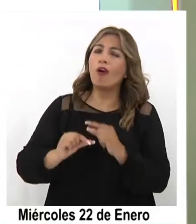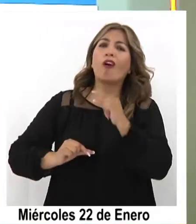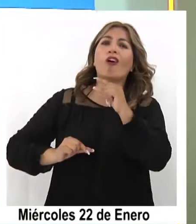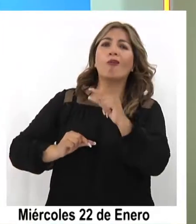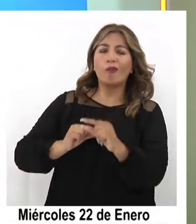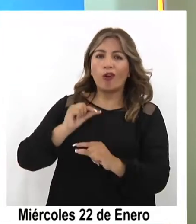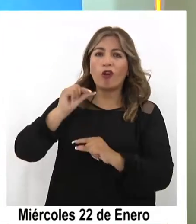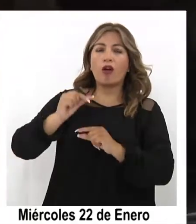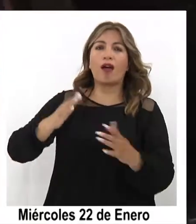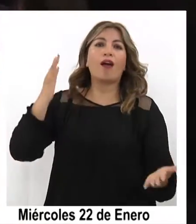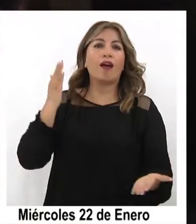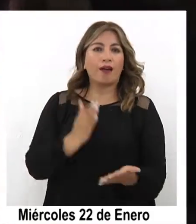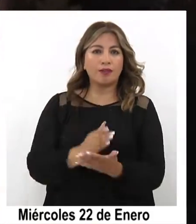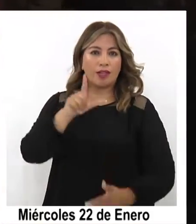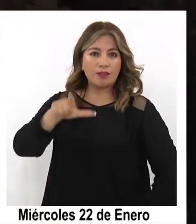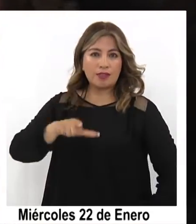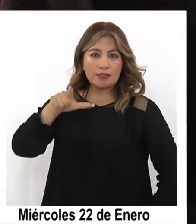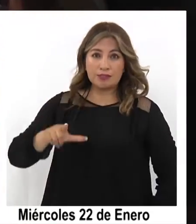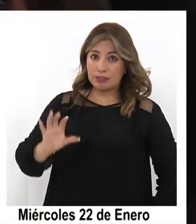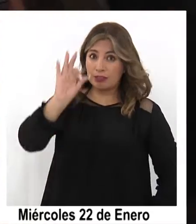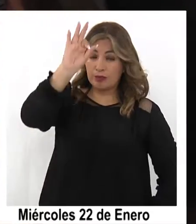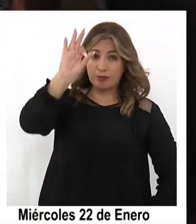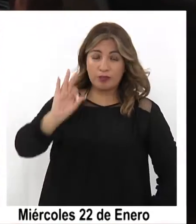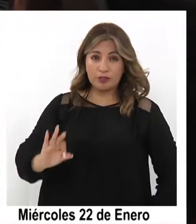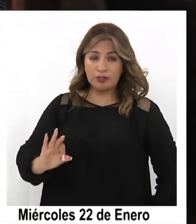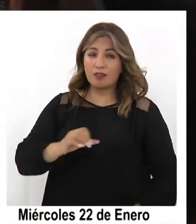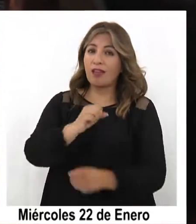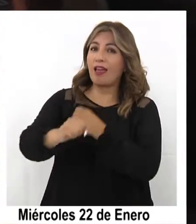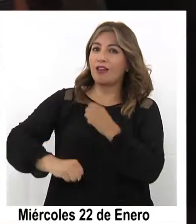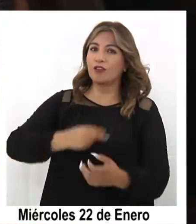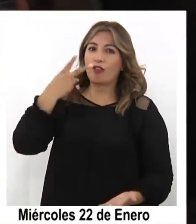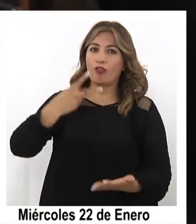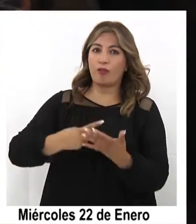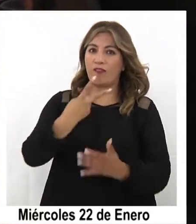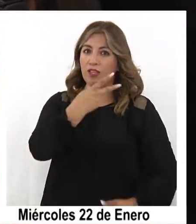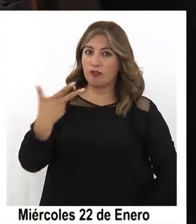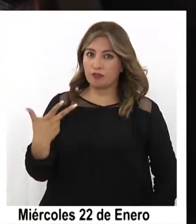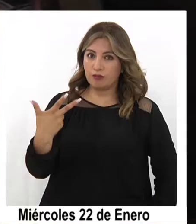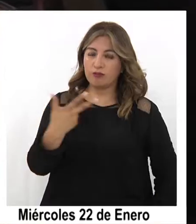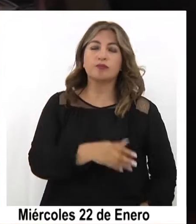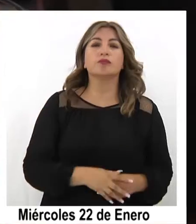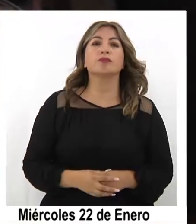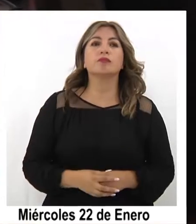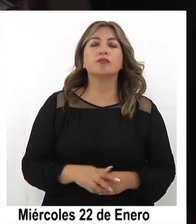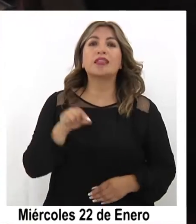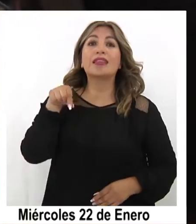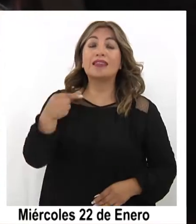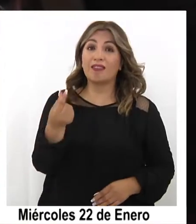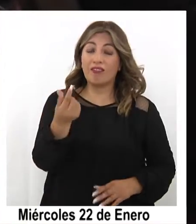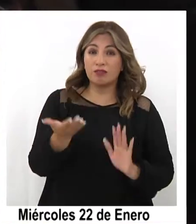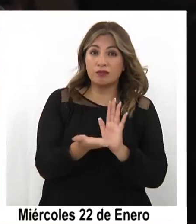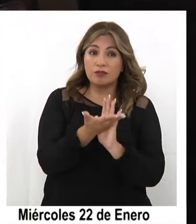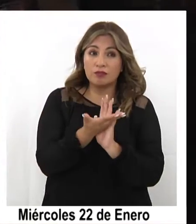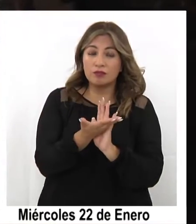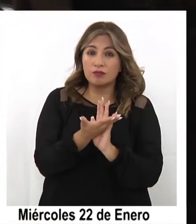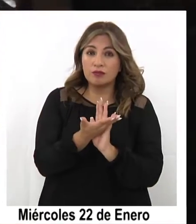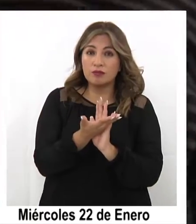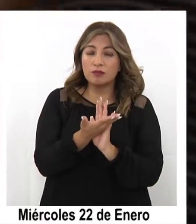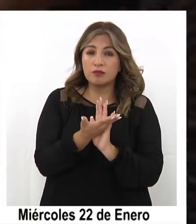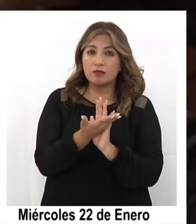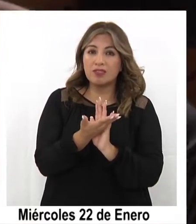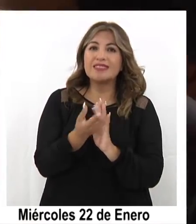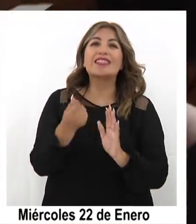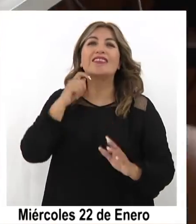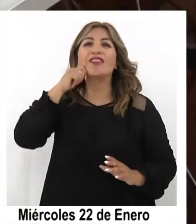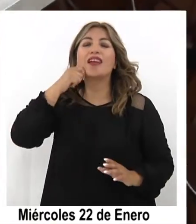progresivamente hasta llegar al 17% en el año 2028. Este monto es